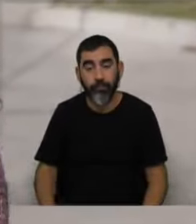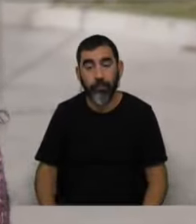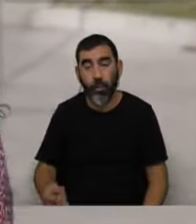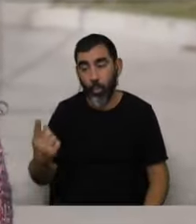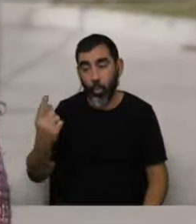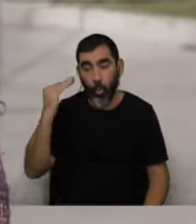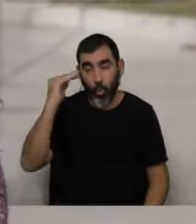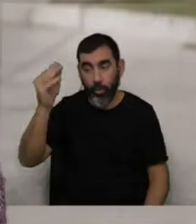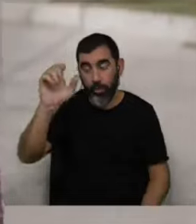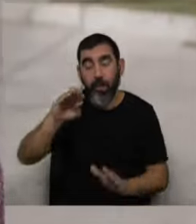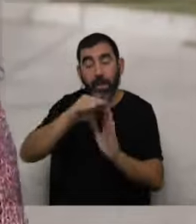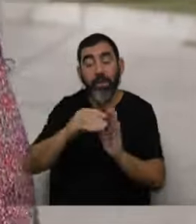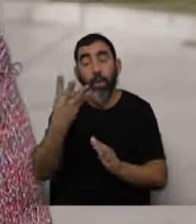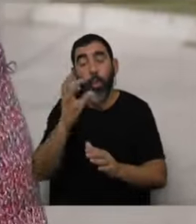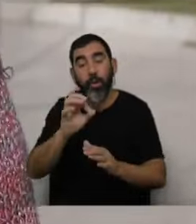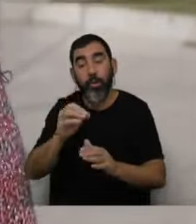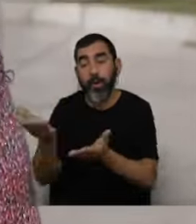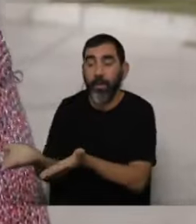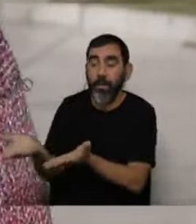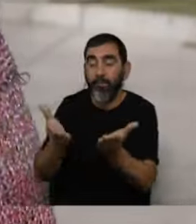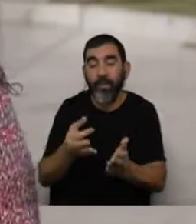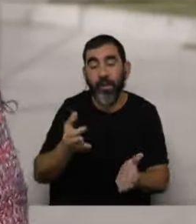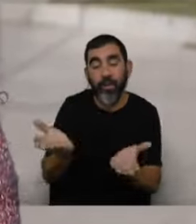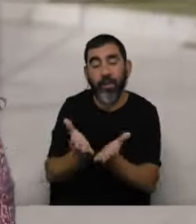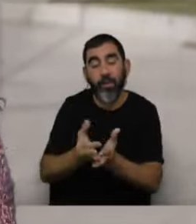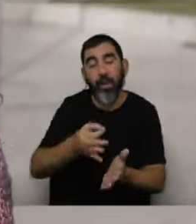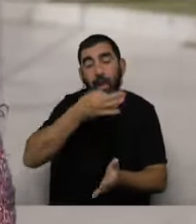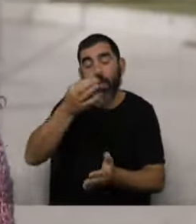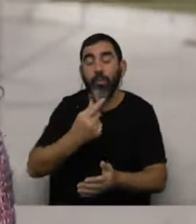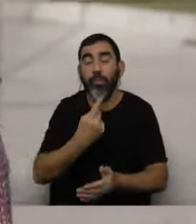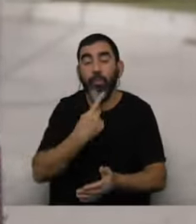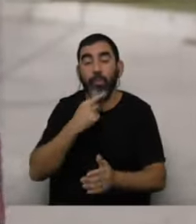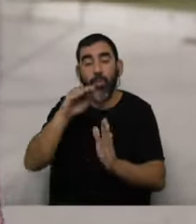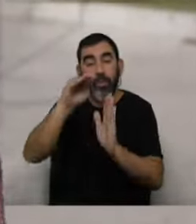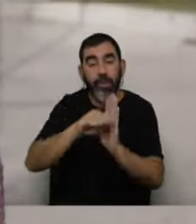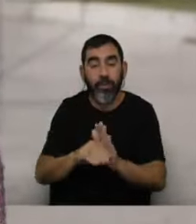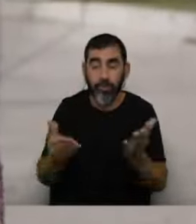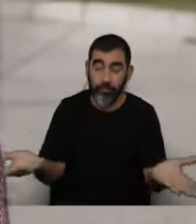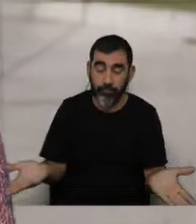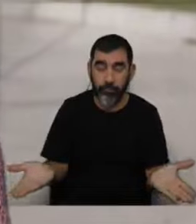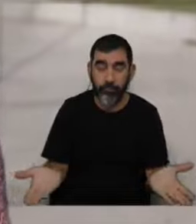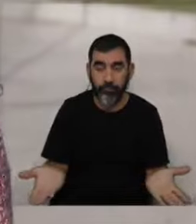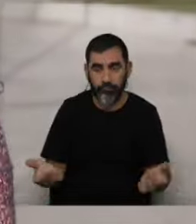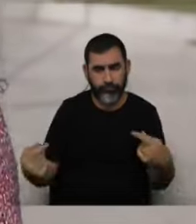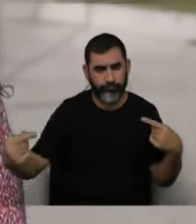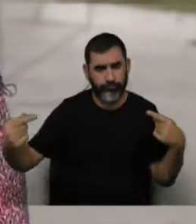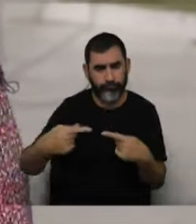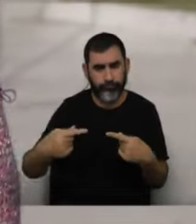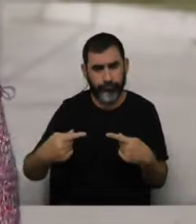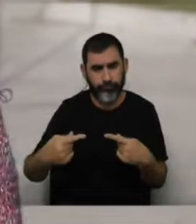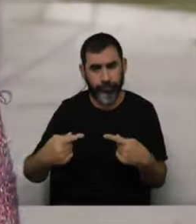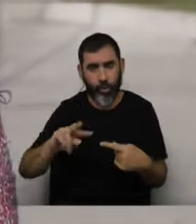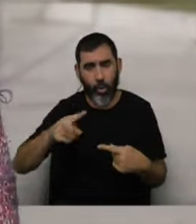uno de los integrantes de la lista 40 habría invitado a sus estudiantes a un acto partidario de su lista por lo tanto esta paradoja y esta doble